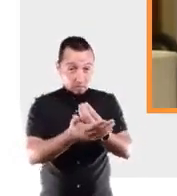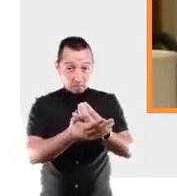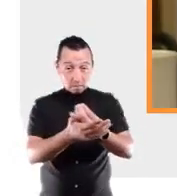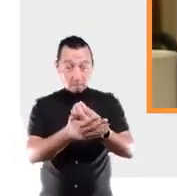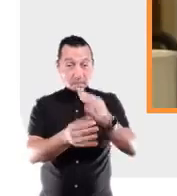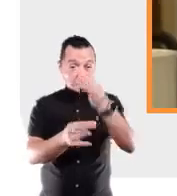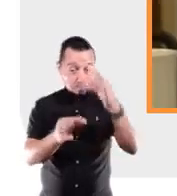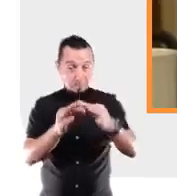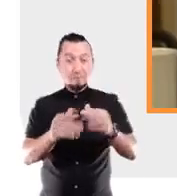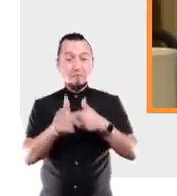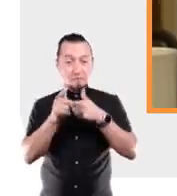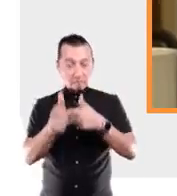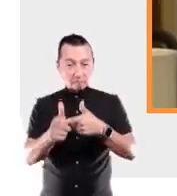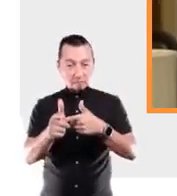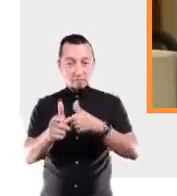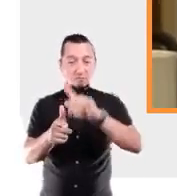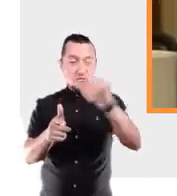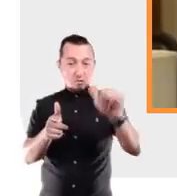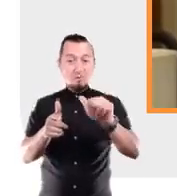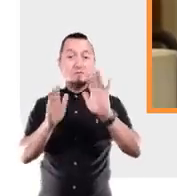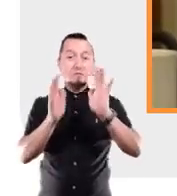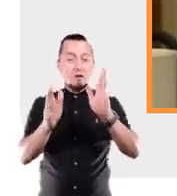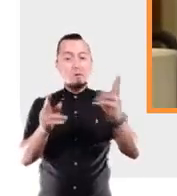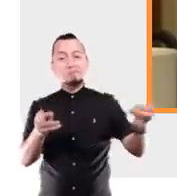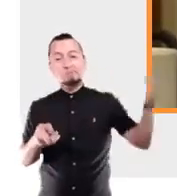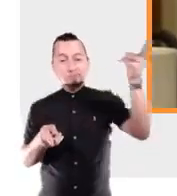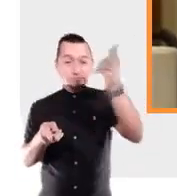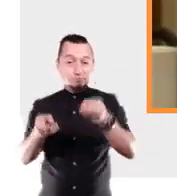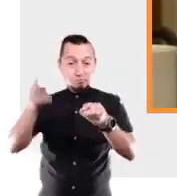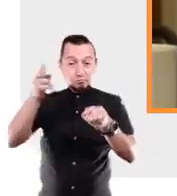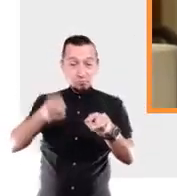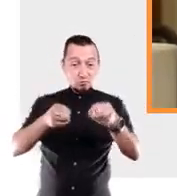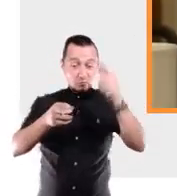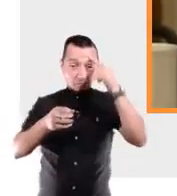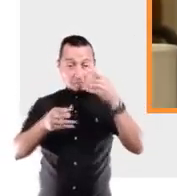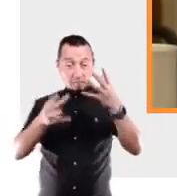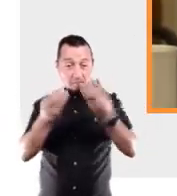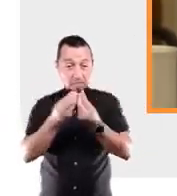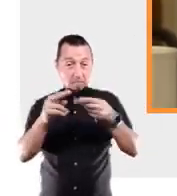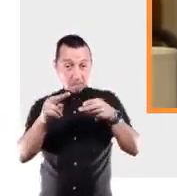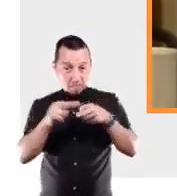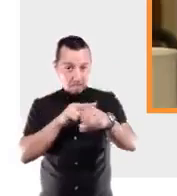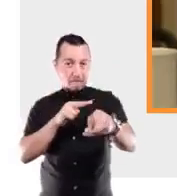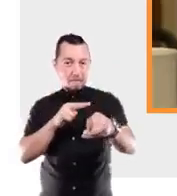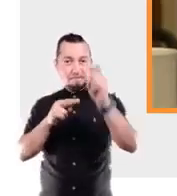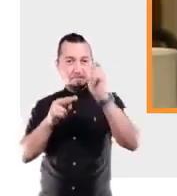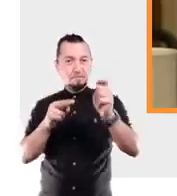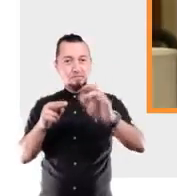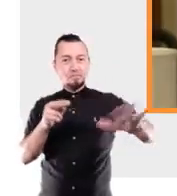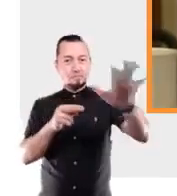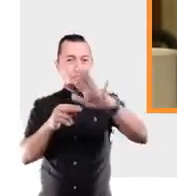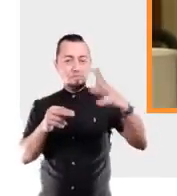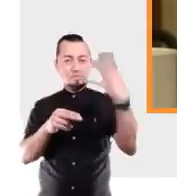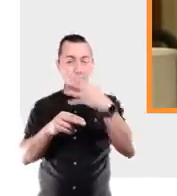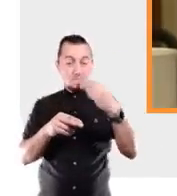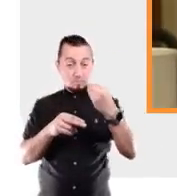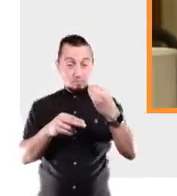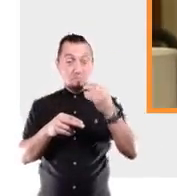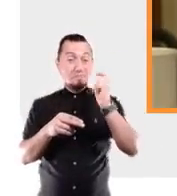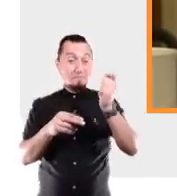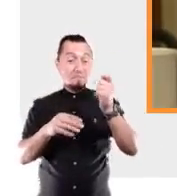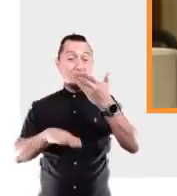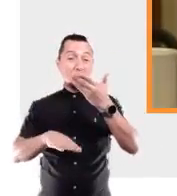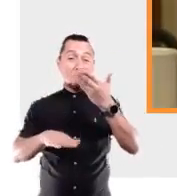continuará con el montaje de las estructuras que van a conformar estos edificios. Las demás